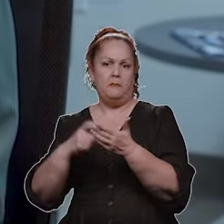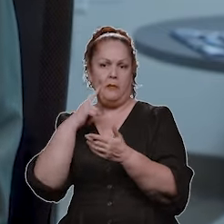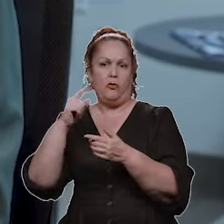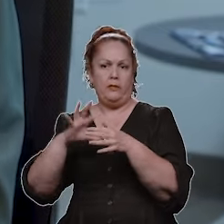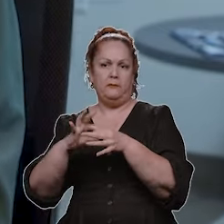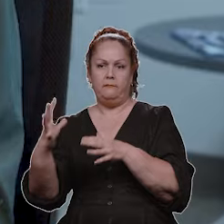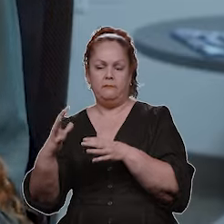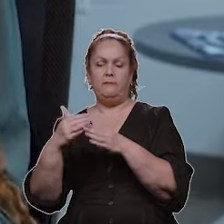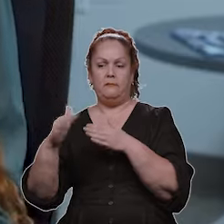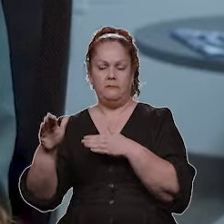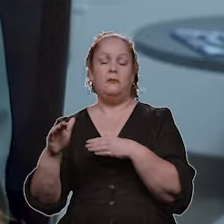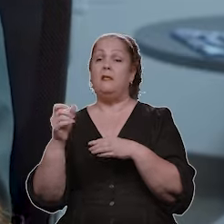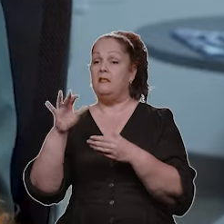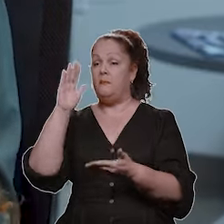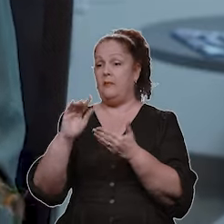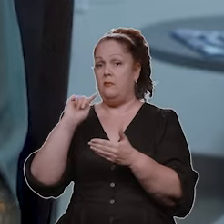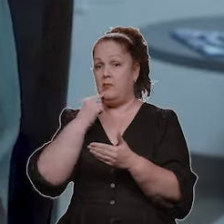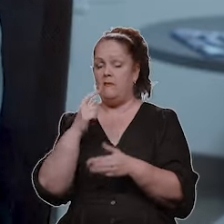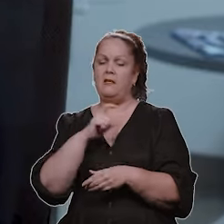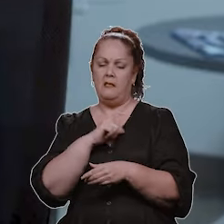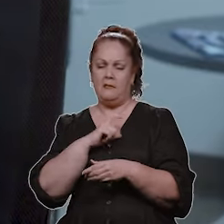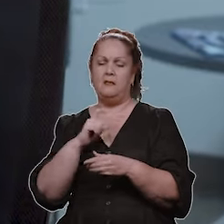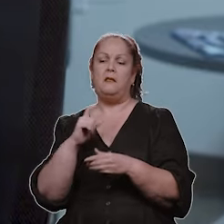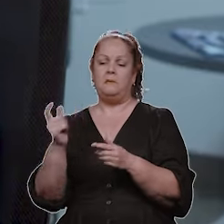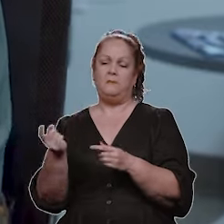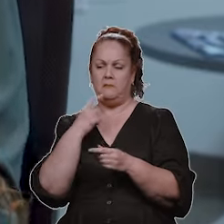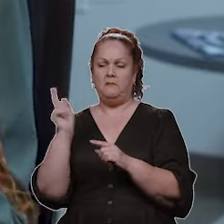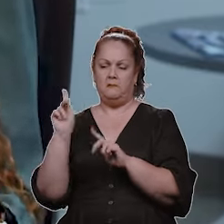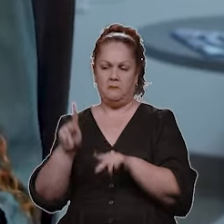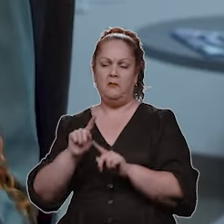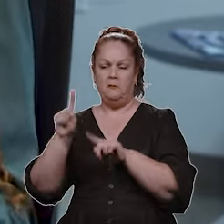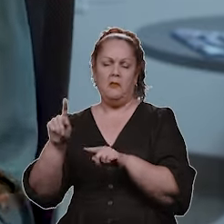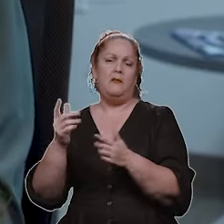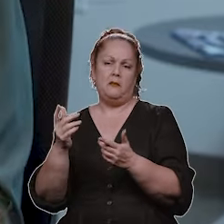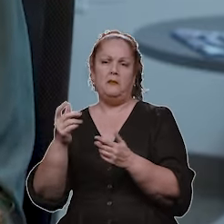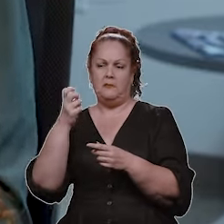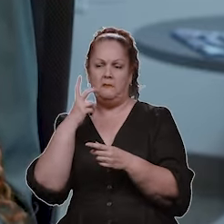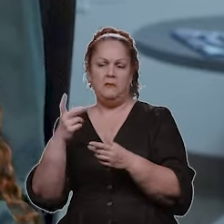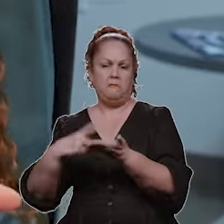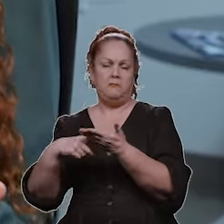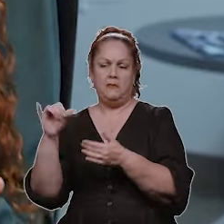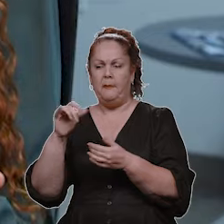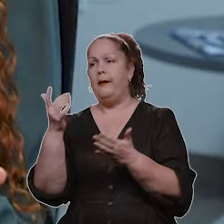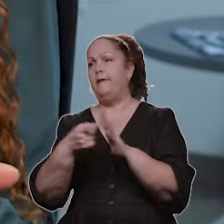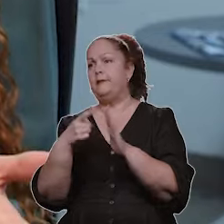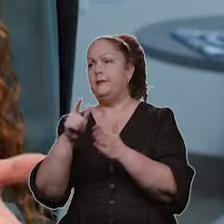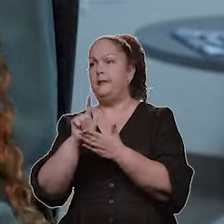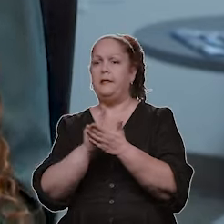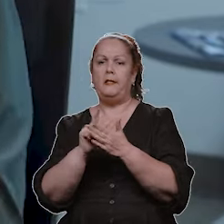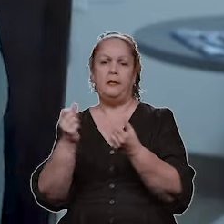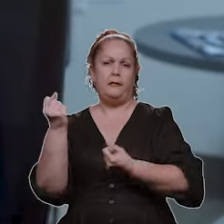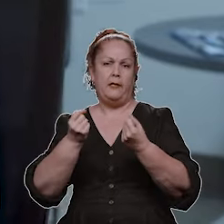eh si es un caso menos grave pues el agente también cita a las personas y se atienden casos como ya sea Amparo de leyes de